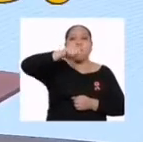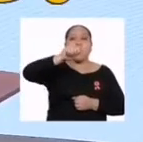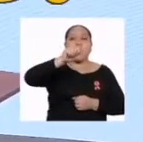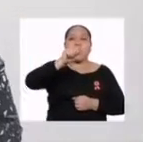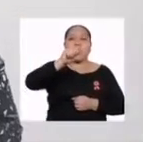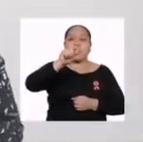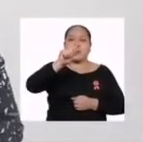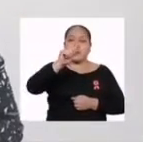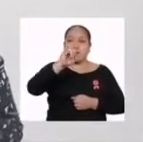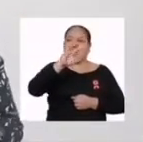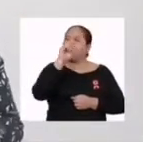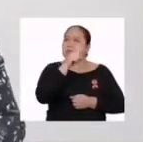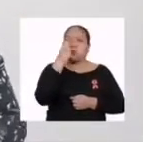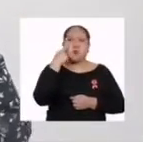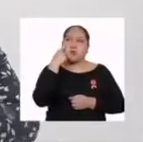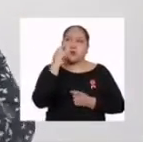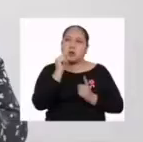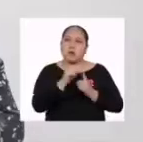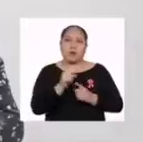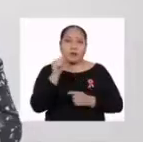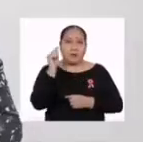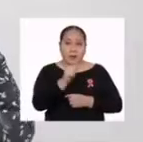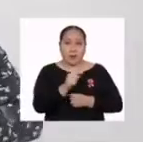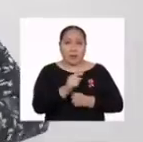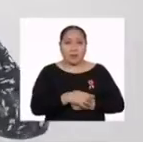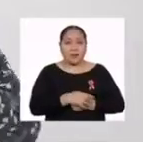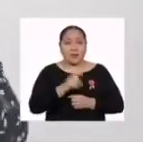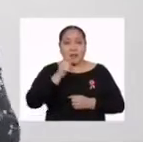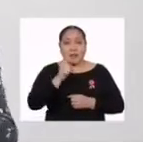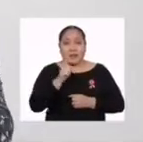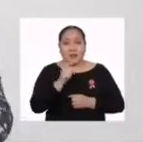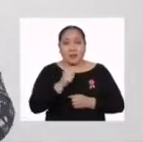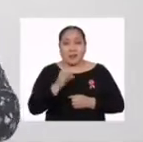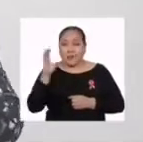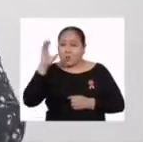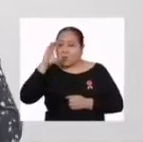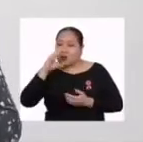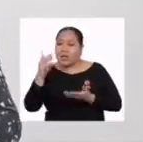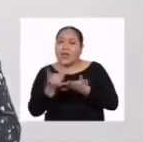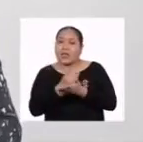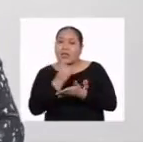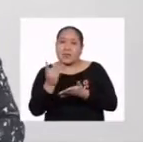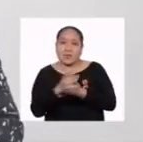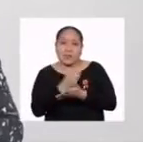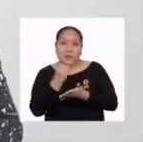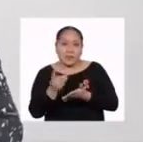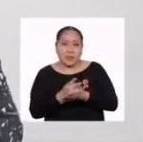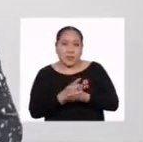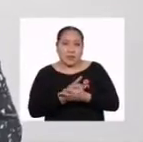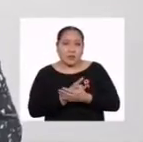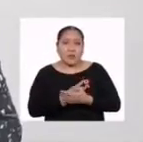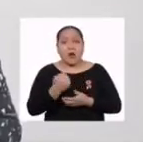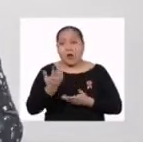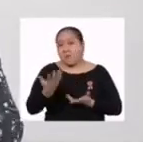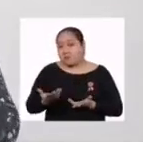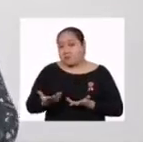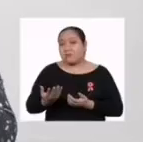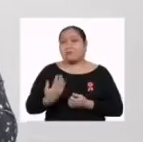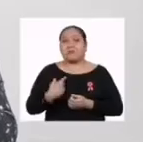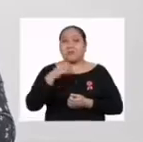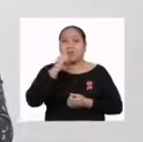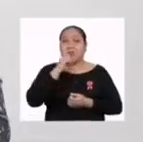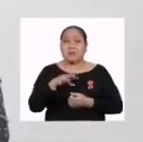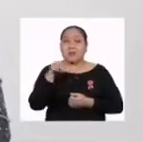me suena. En ese caso, debemos acudir al diccionario, aunque debo decirte